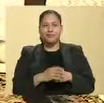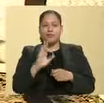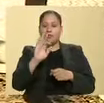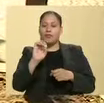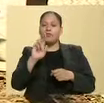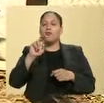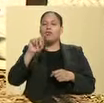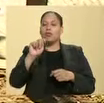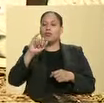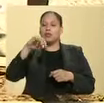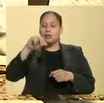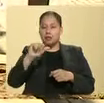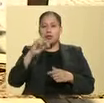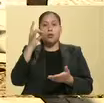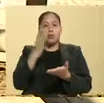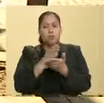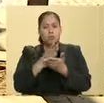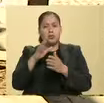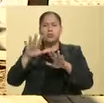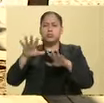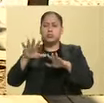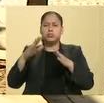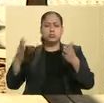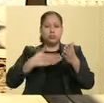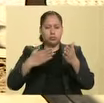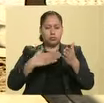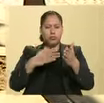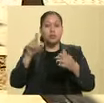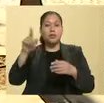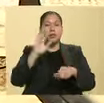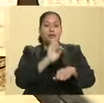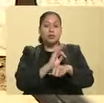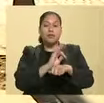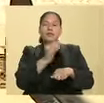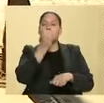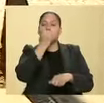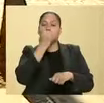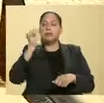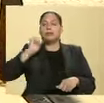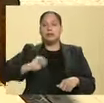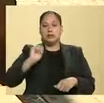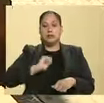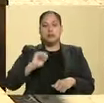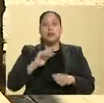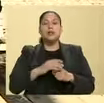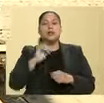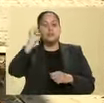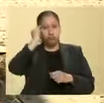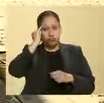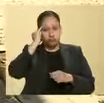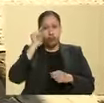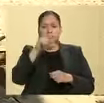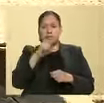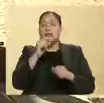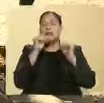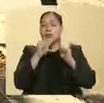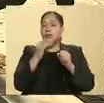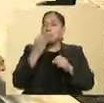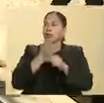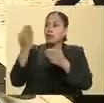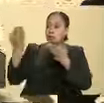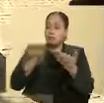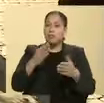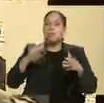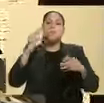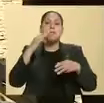Fortino es un ícono de la cocina mexicana, gran defensor de la comida prehispánica y seguramente ahorita llega del mercado